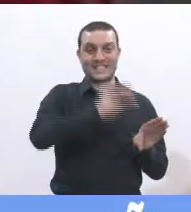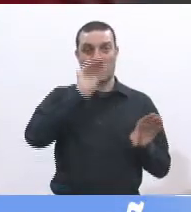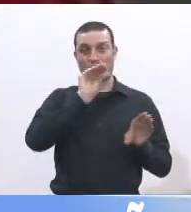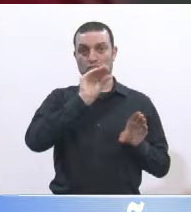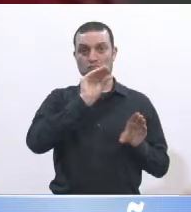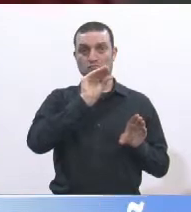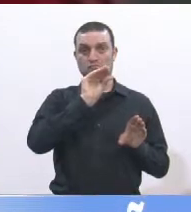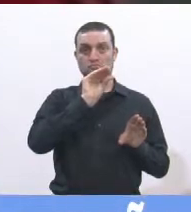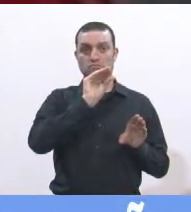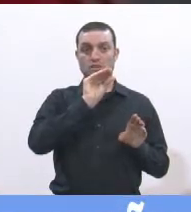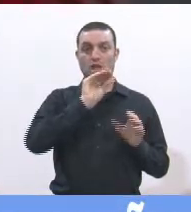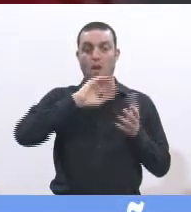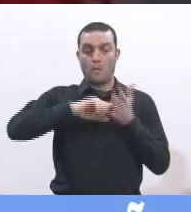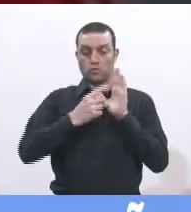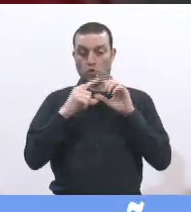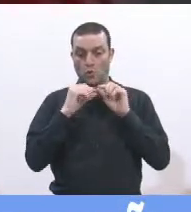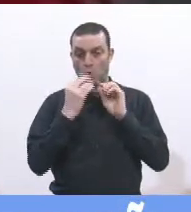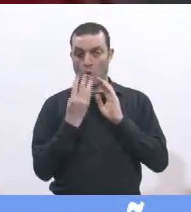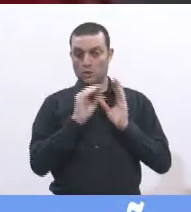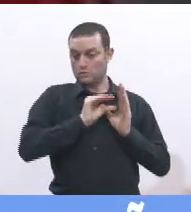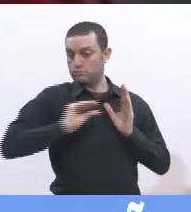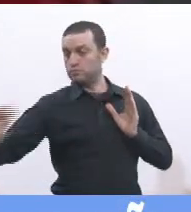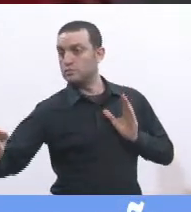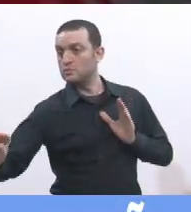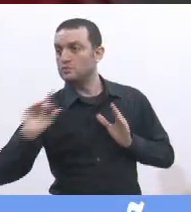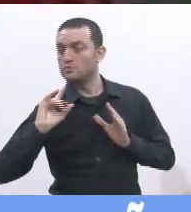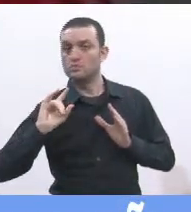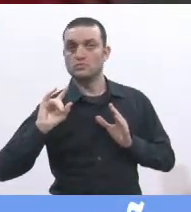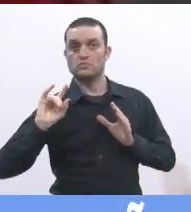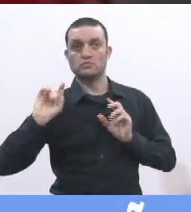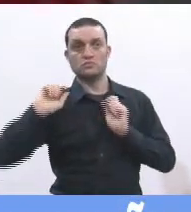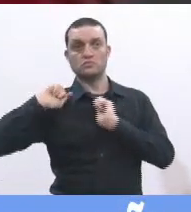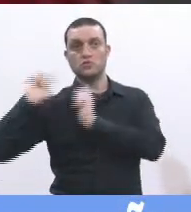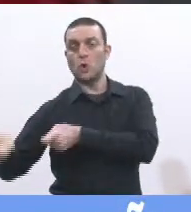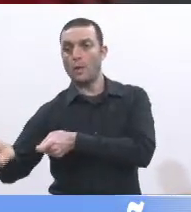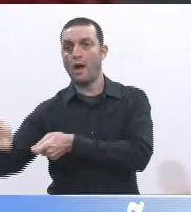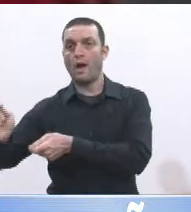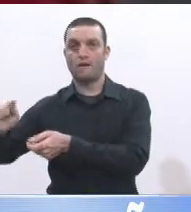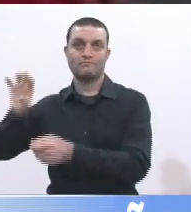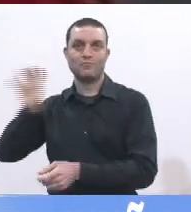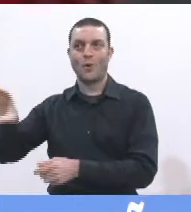del mismo decreto se lo doy a la provincia de Buenos Aires para sostener las finanzas, tal cual dice el DNU.